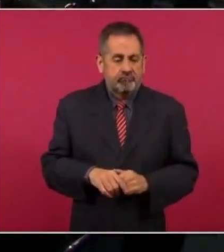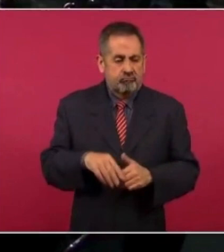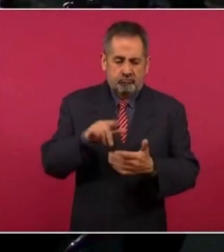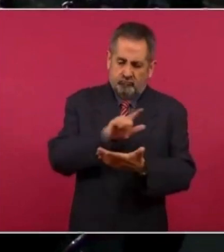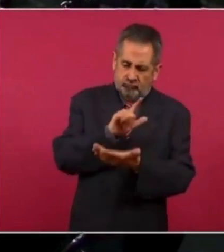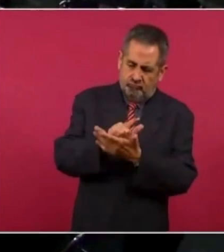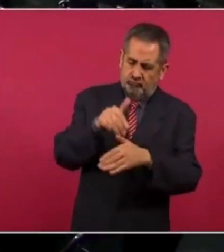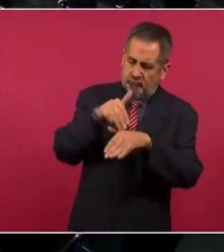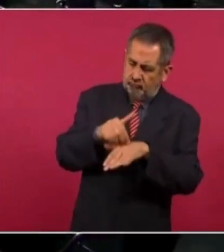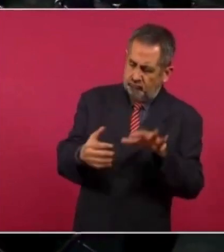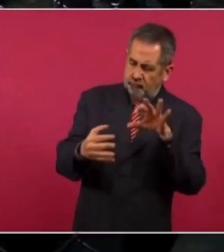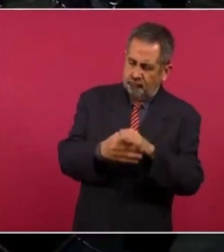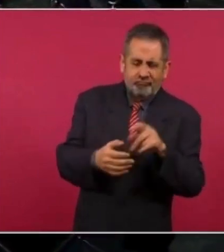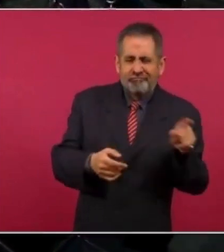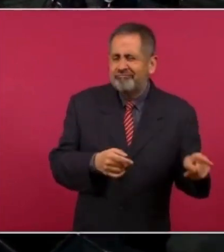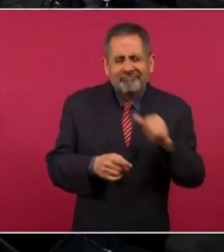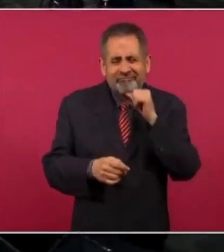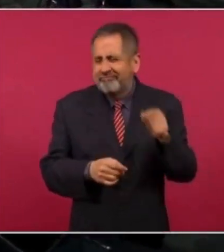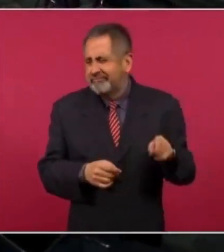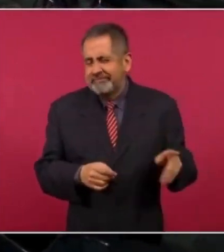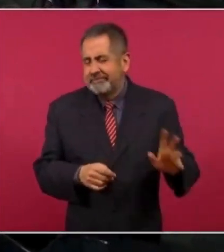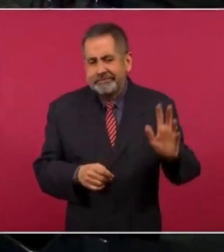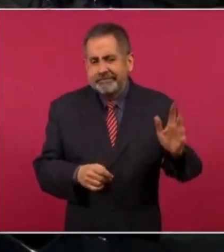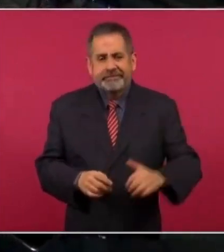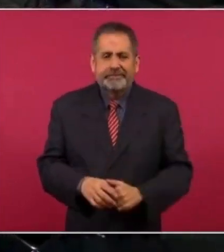apegada a la legalidad,